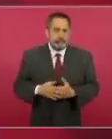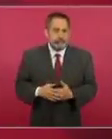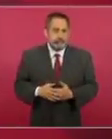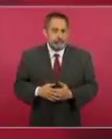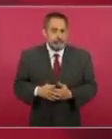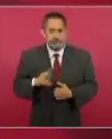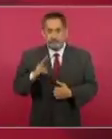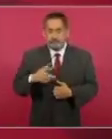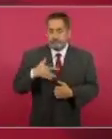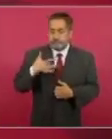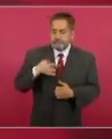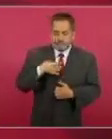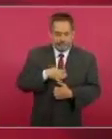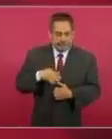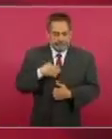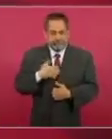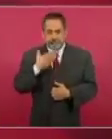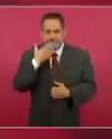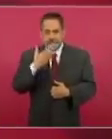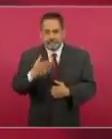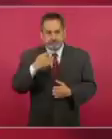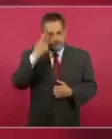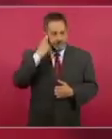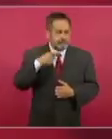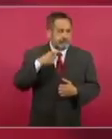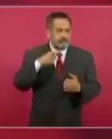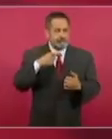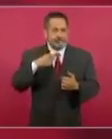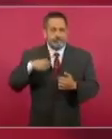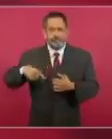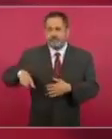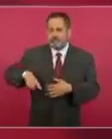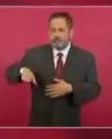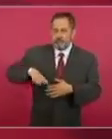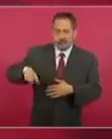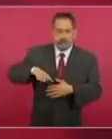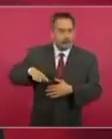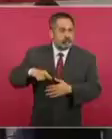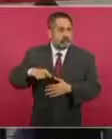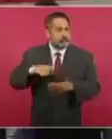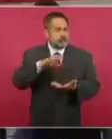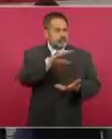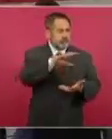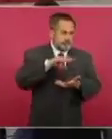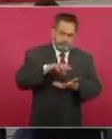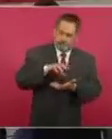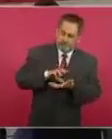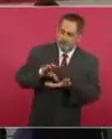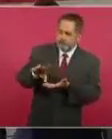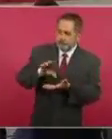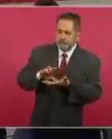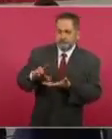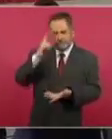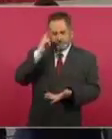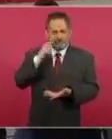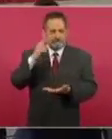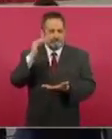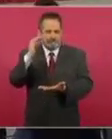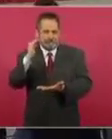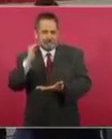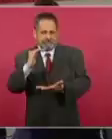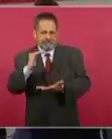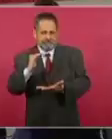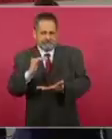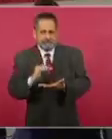animados con esta base de contribución por parte del gobierno federal a la inflación, a la reducción de la